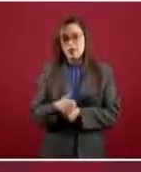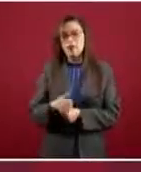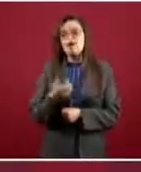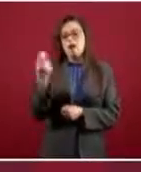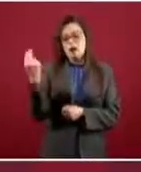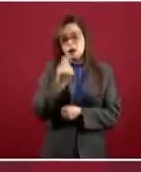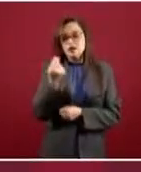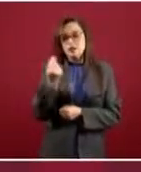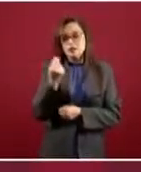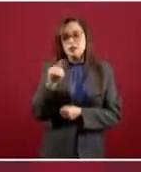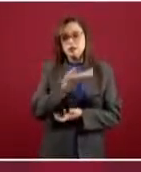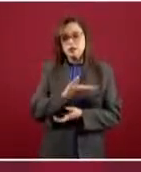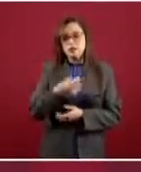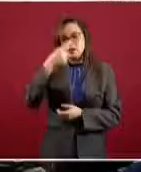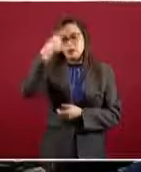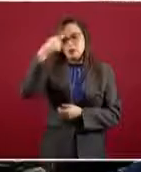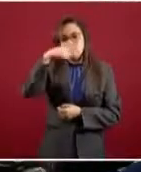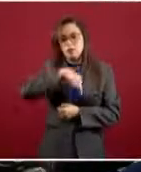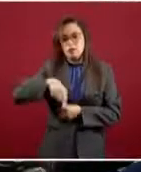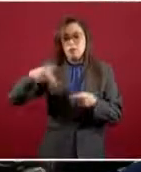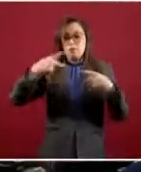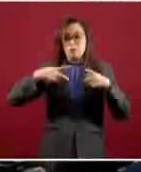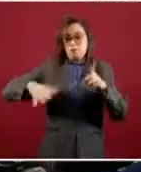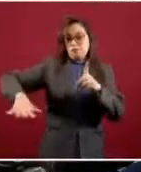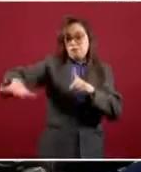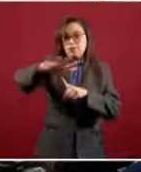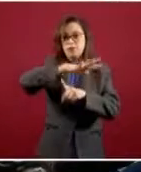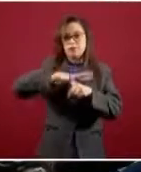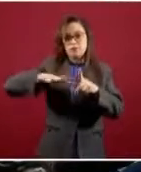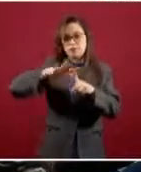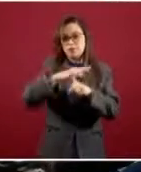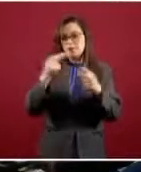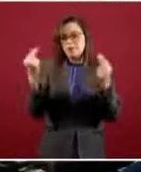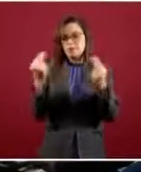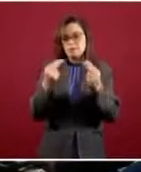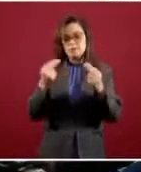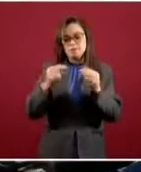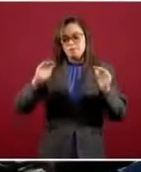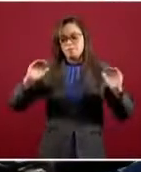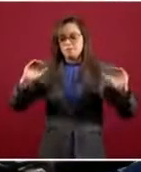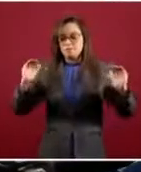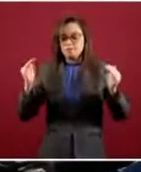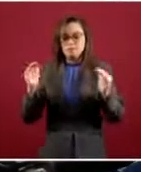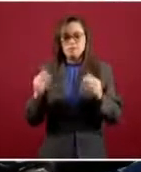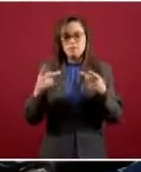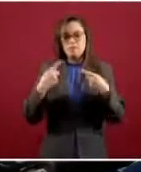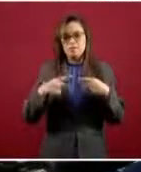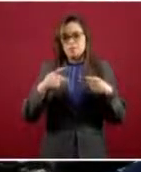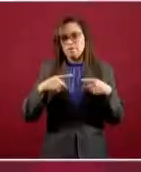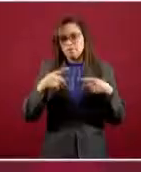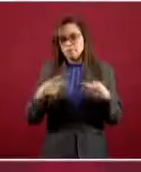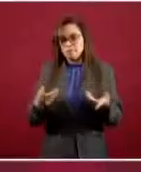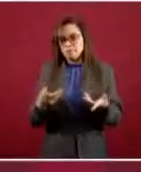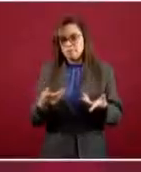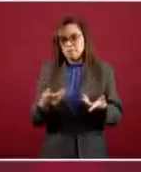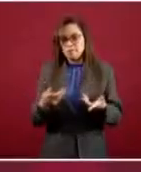de mitigación comunitaria. Y hemos comentado que la mitigación lo que implica es el